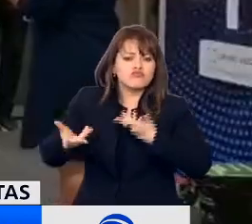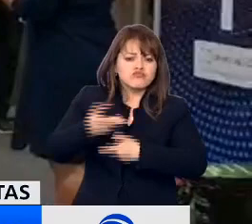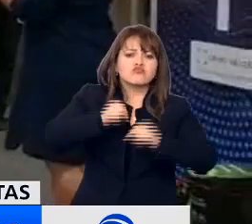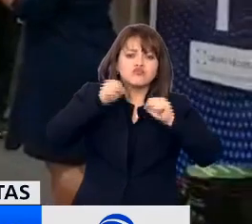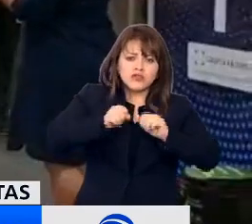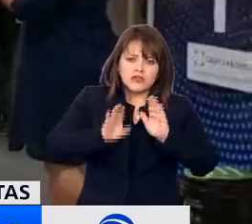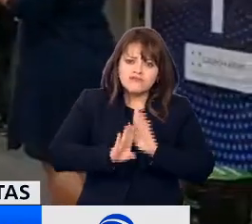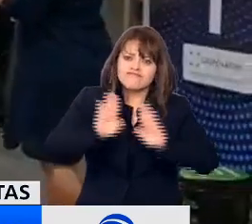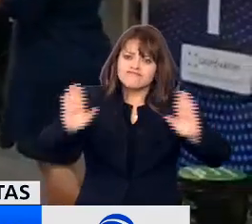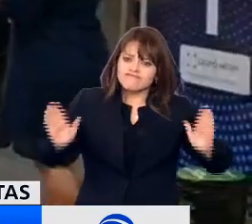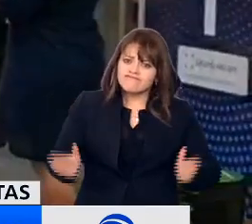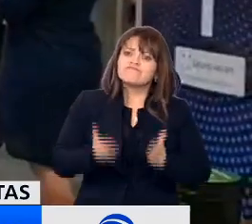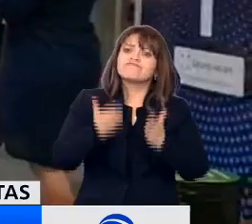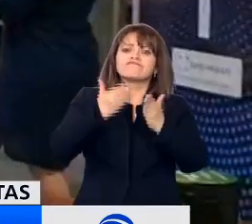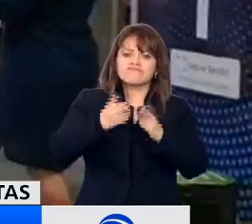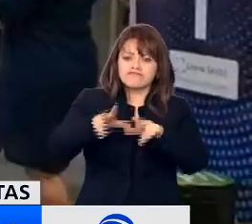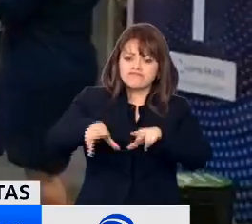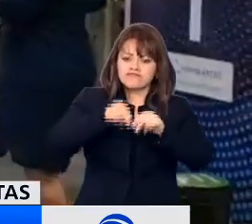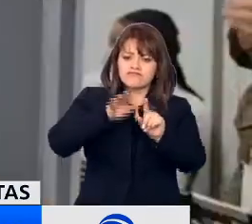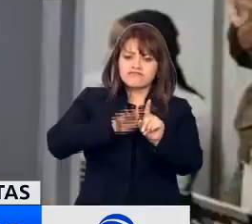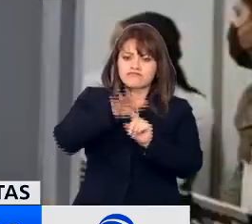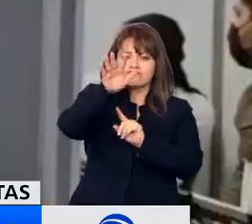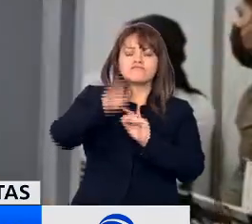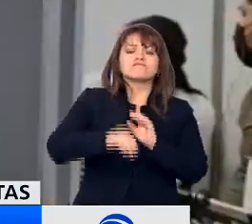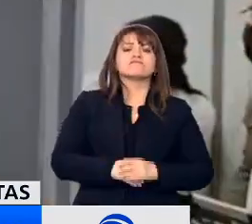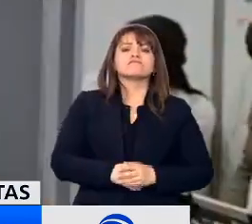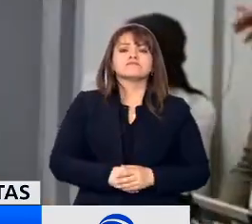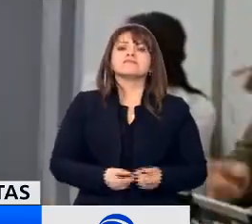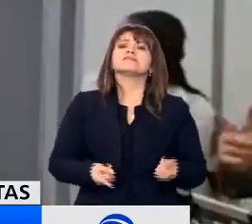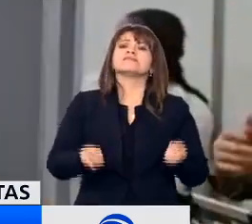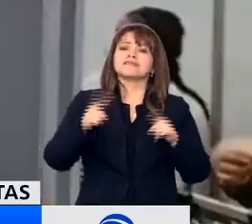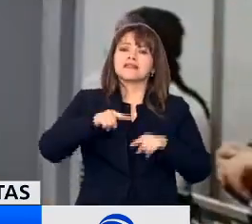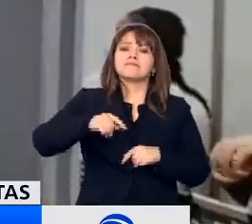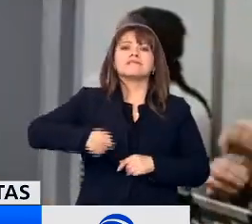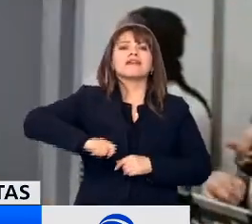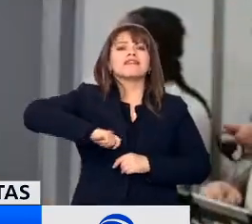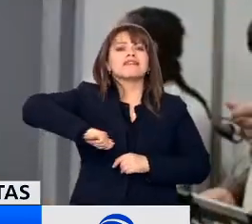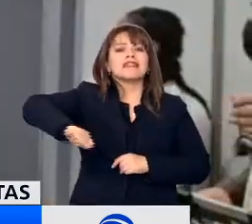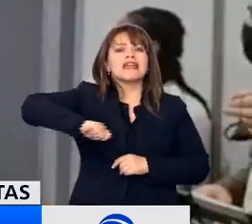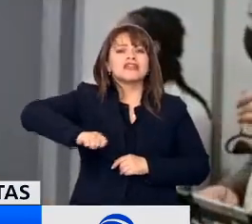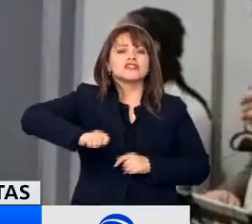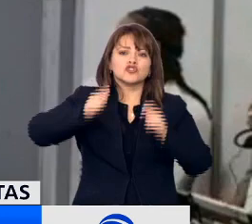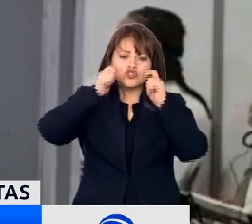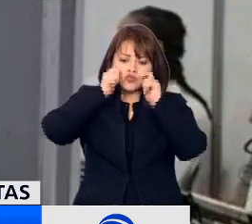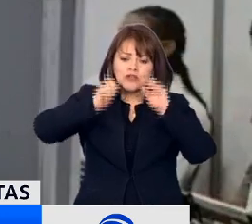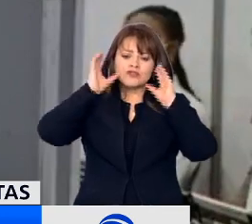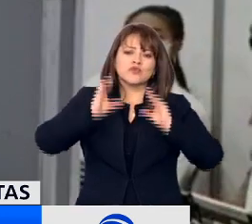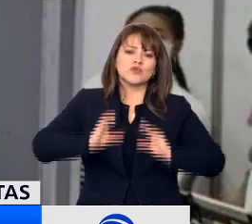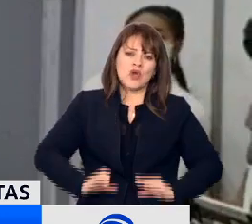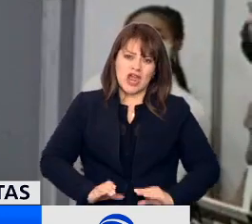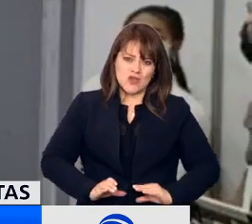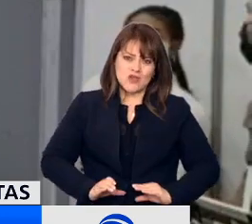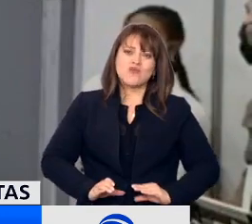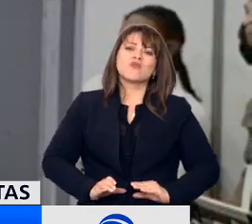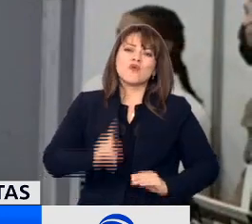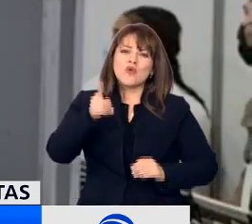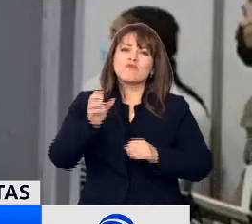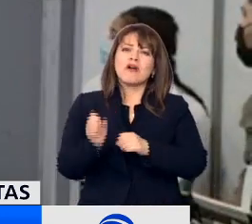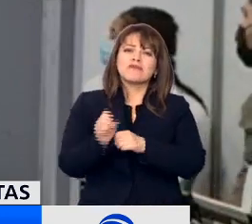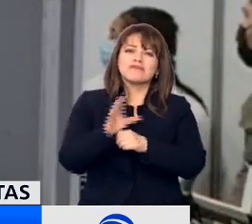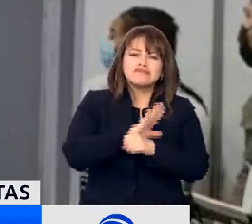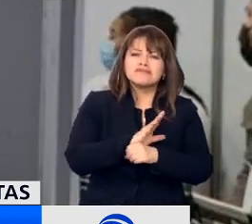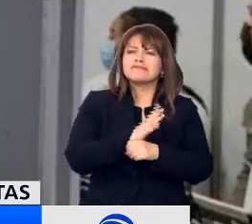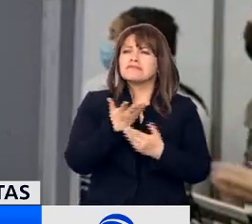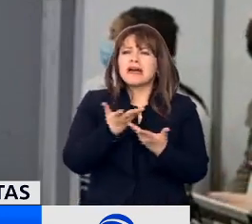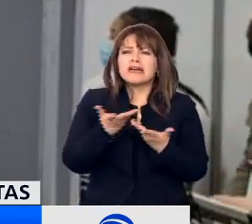avante con el menor daño para la sociedad. Y también en los derechos de los ciudadanos. Nos hemos visto privados de derechos como